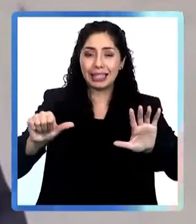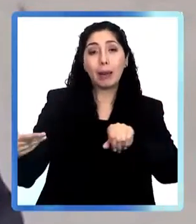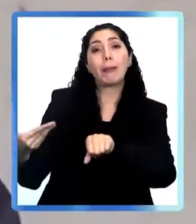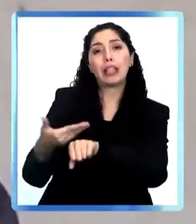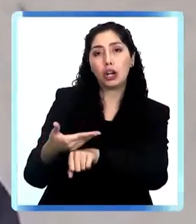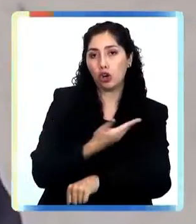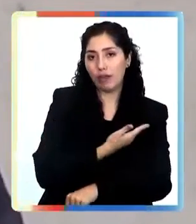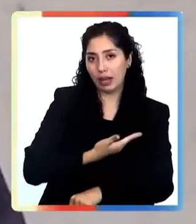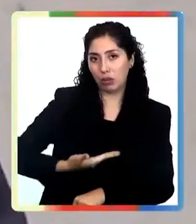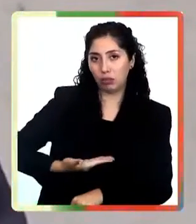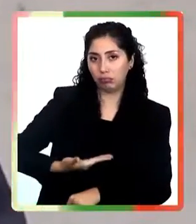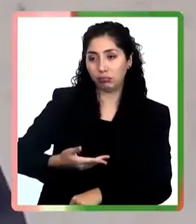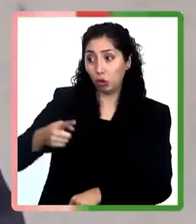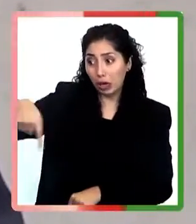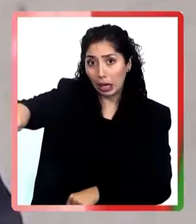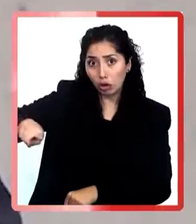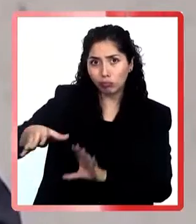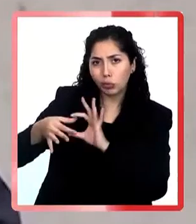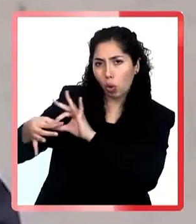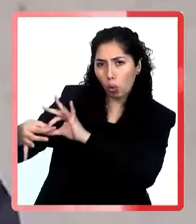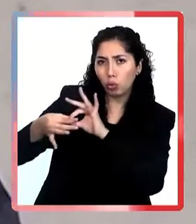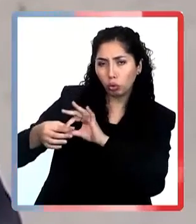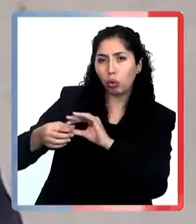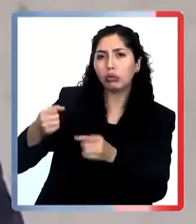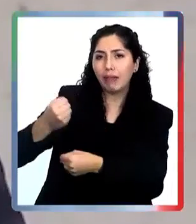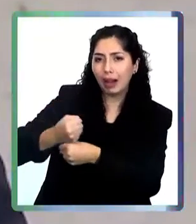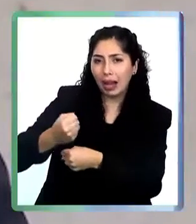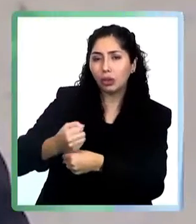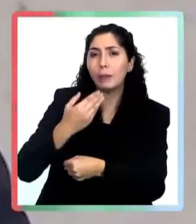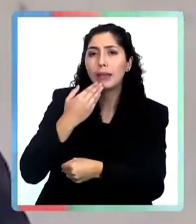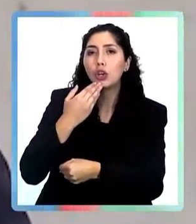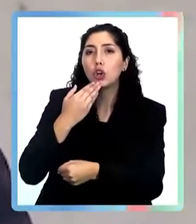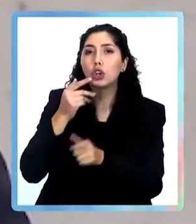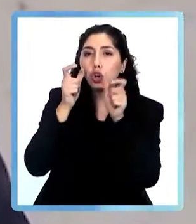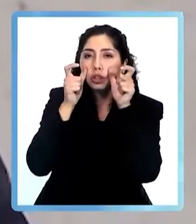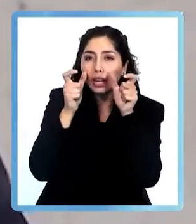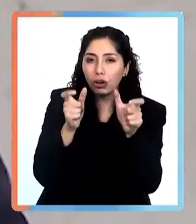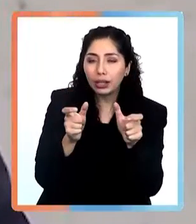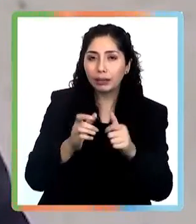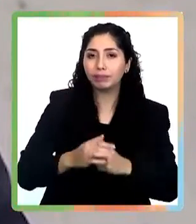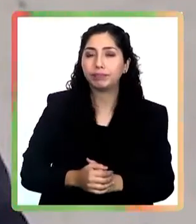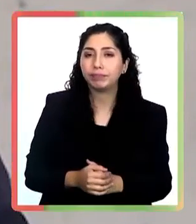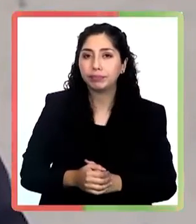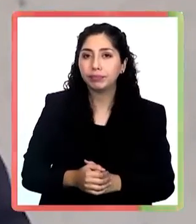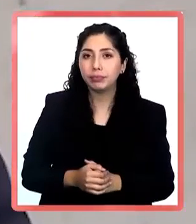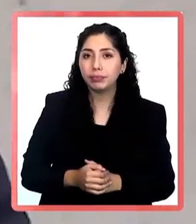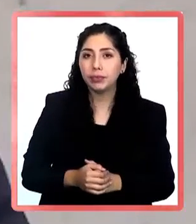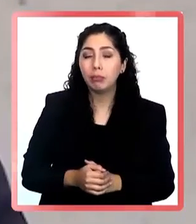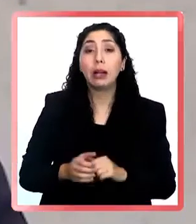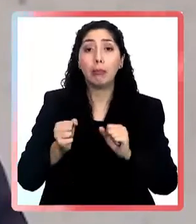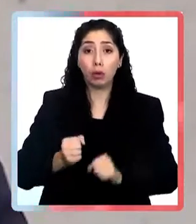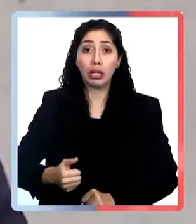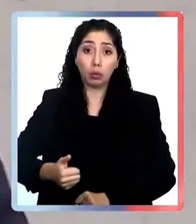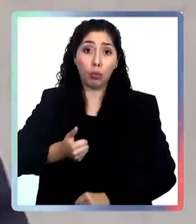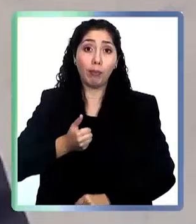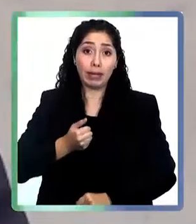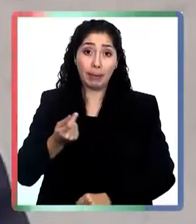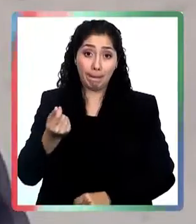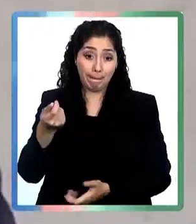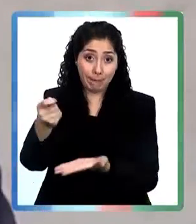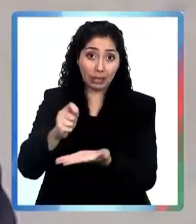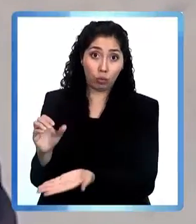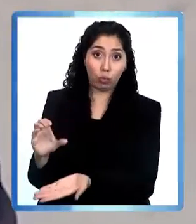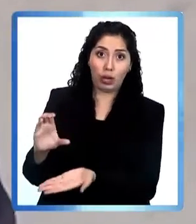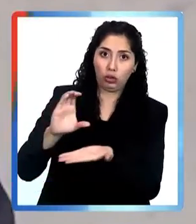gobernadores con quienes además hemos estado trabajando junto con display de contraloría en mecanismos para facilitar la ejecución presupuestaria